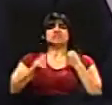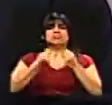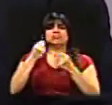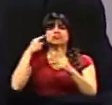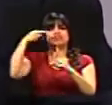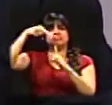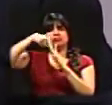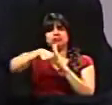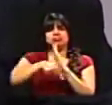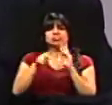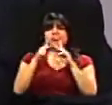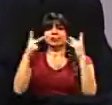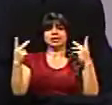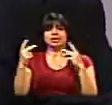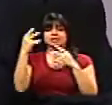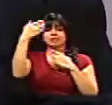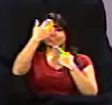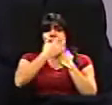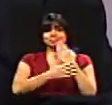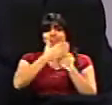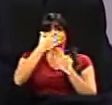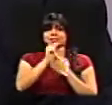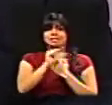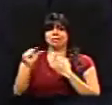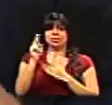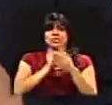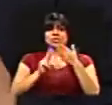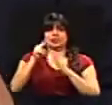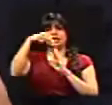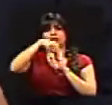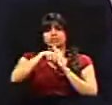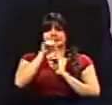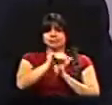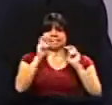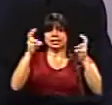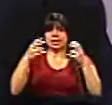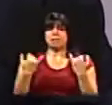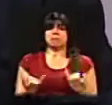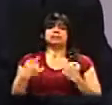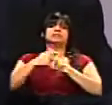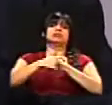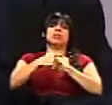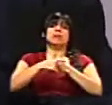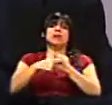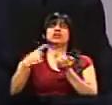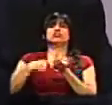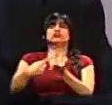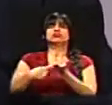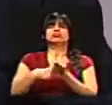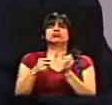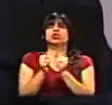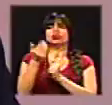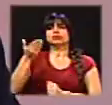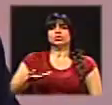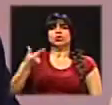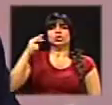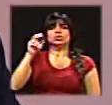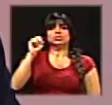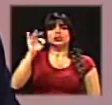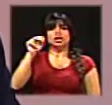portada de la edición del Semanario Universidad. En esta ocasión vamos a conversar con don Gustavo